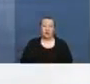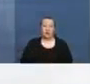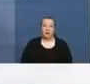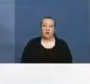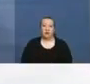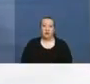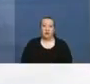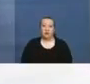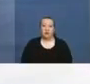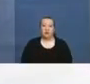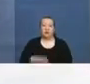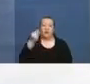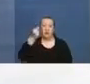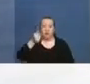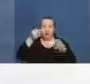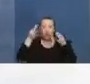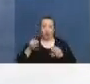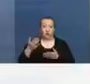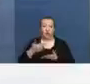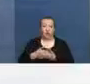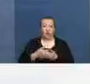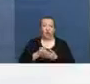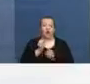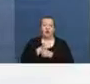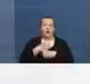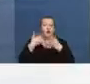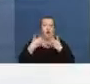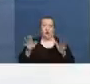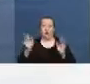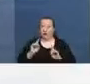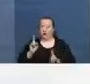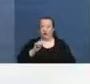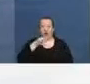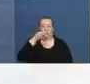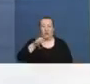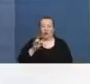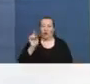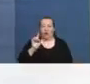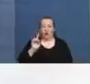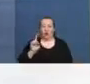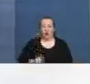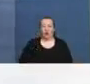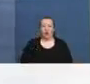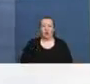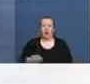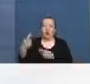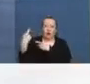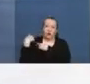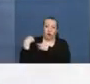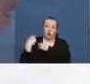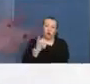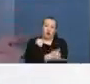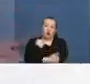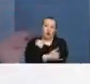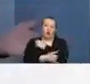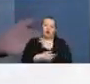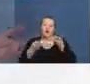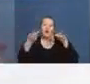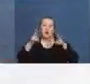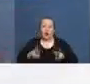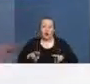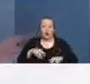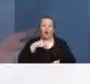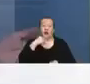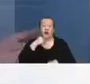el origen listos para ser mi plata lo que me da la gana no es cierto no es cierta que te responsable con el país pero además si alguien manda su plata